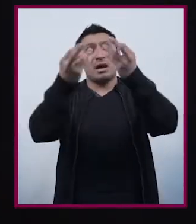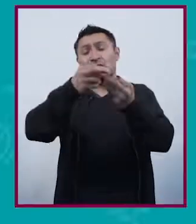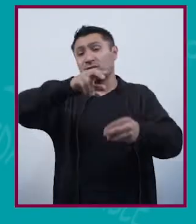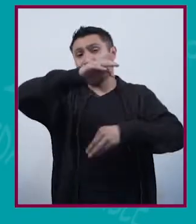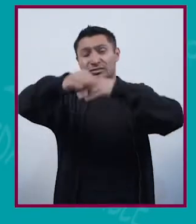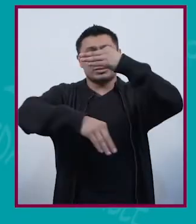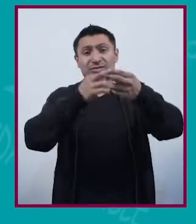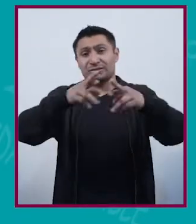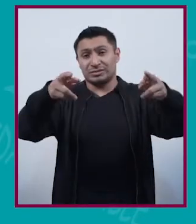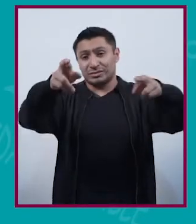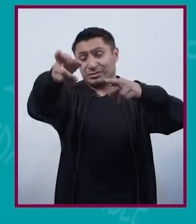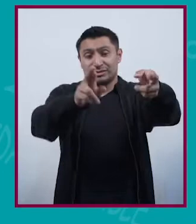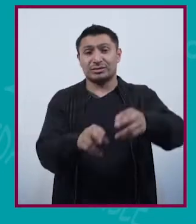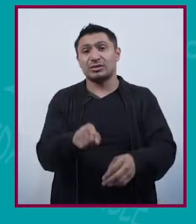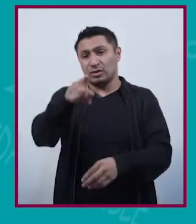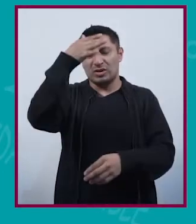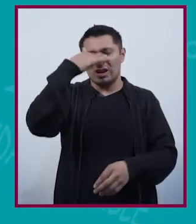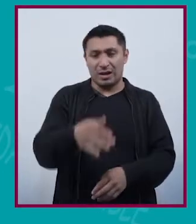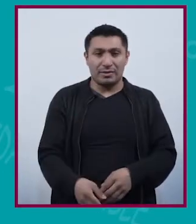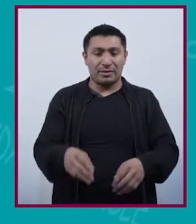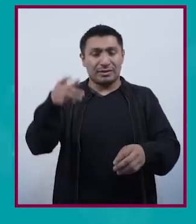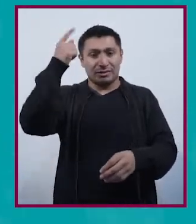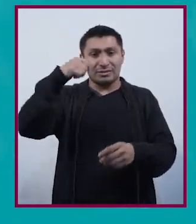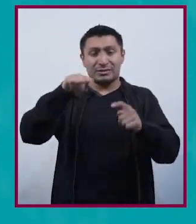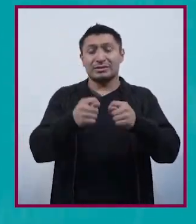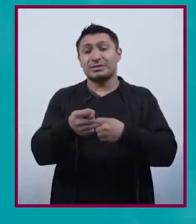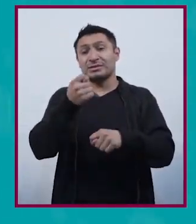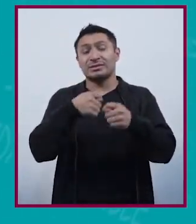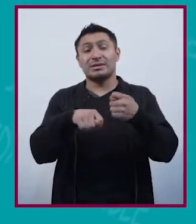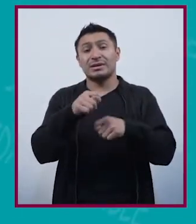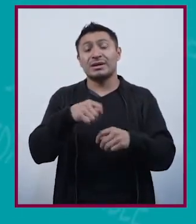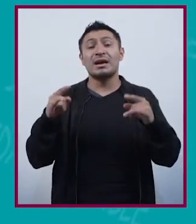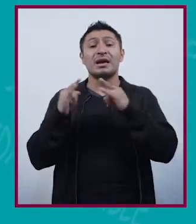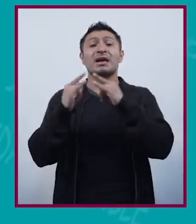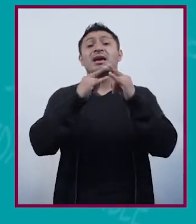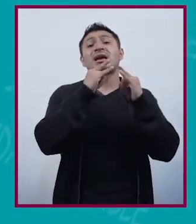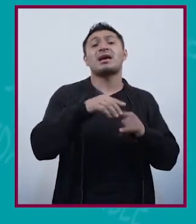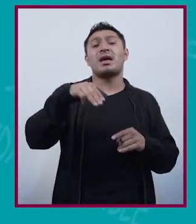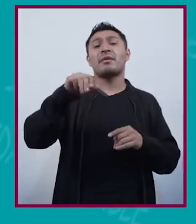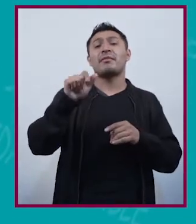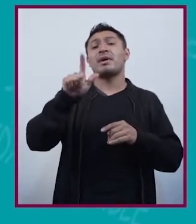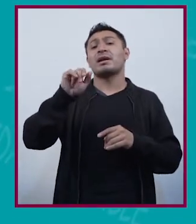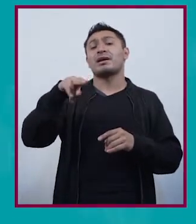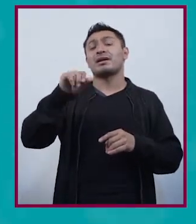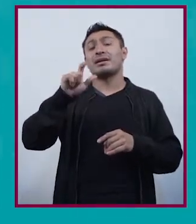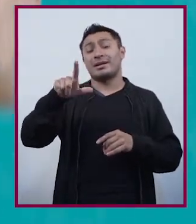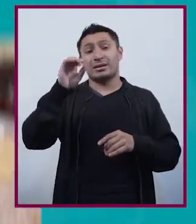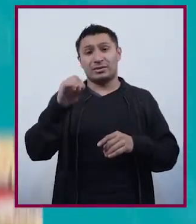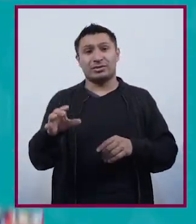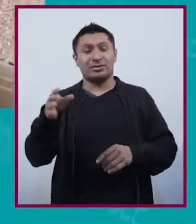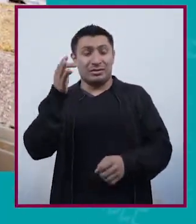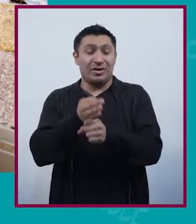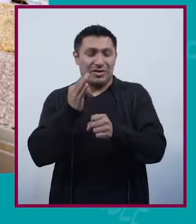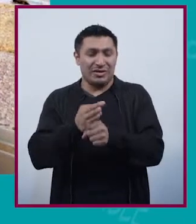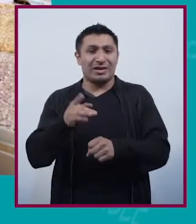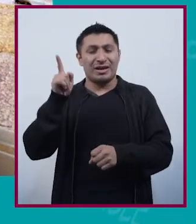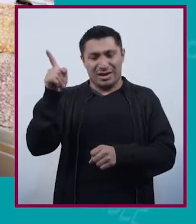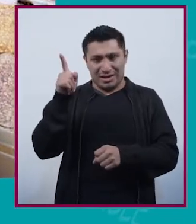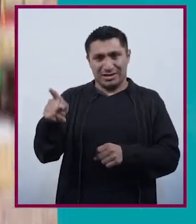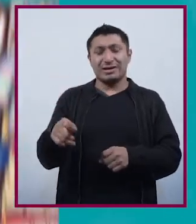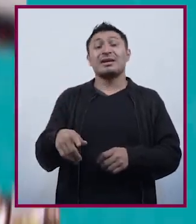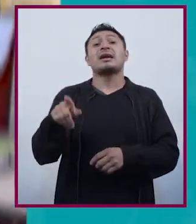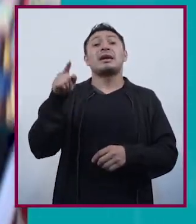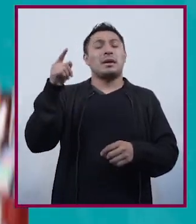ríos. ¿Sabías, por ejemplo, que en el Tianguis de los Miércoles de Malinalco, en el Estado de México, aún practican el trueque en pleno